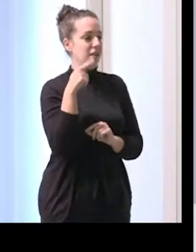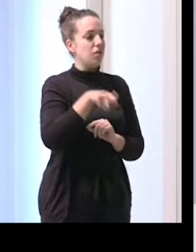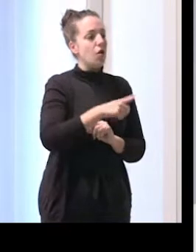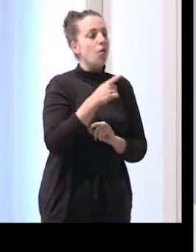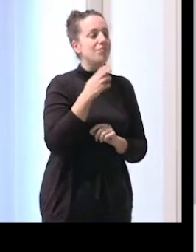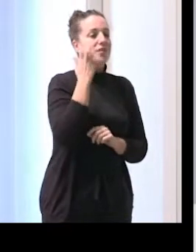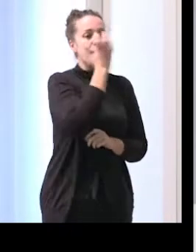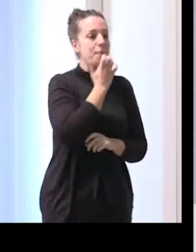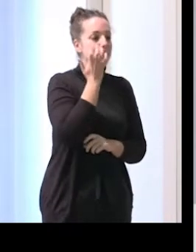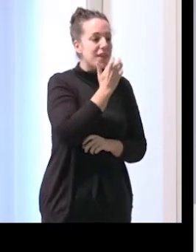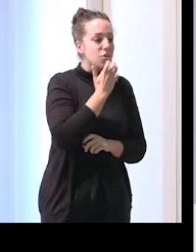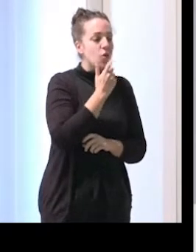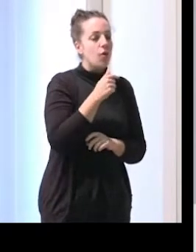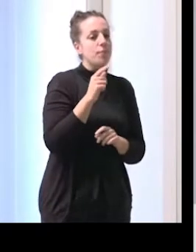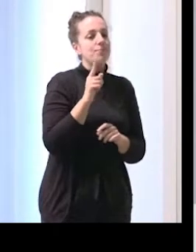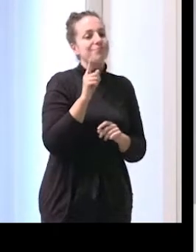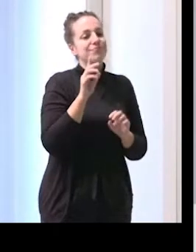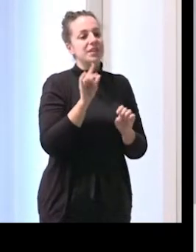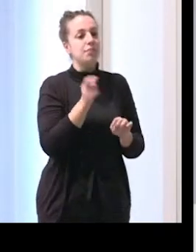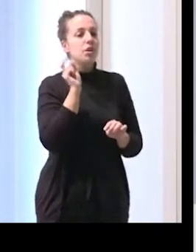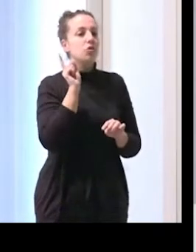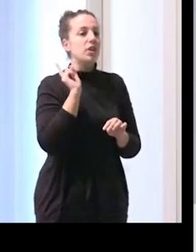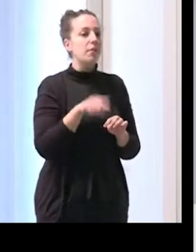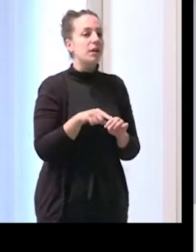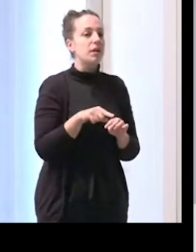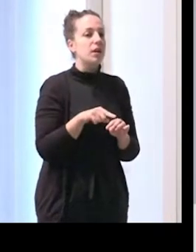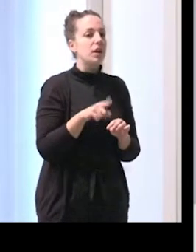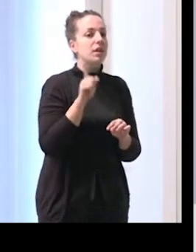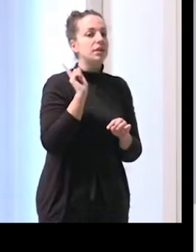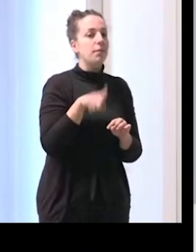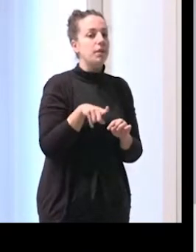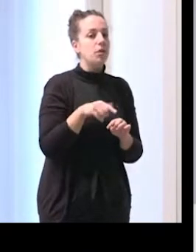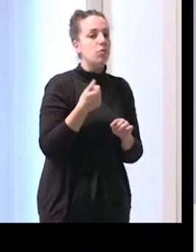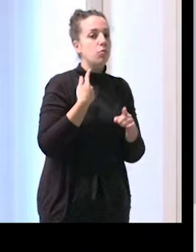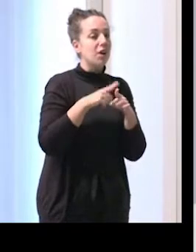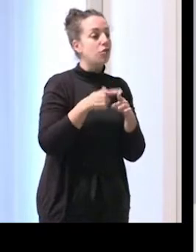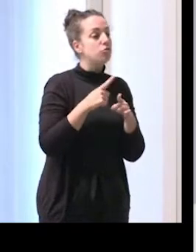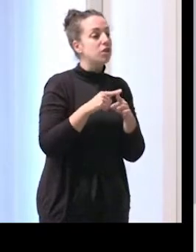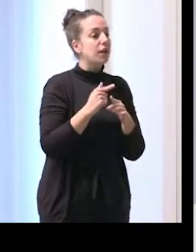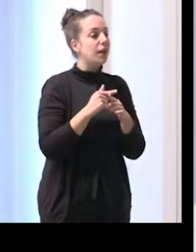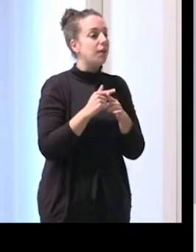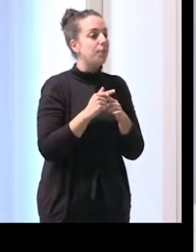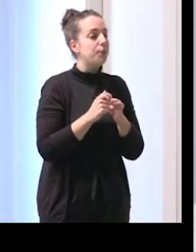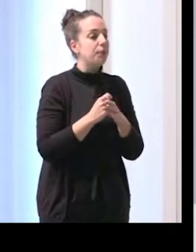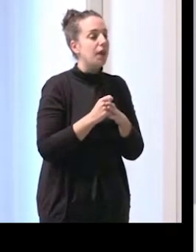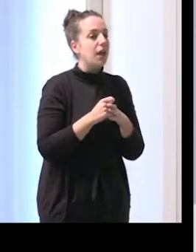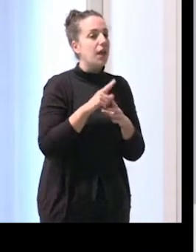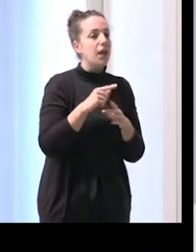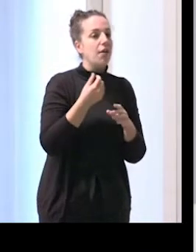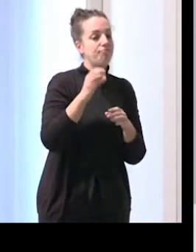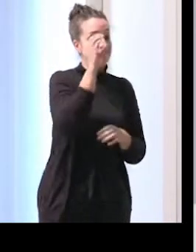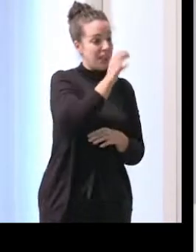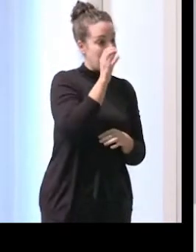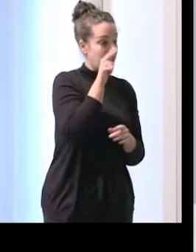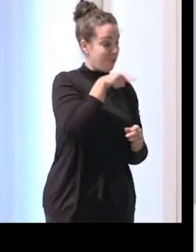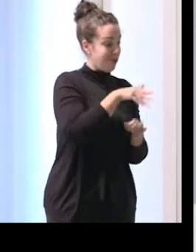una quimera, pero era una ficción que guiaba a los protocientíficos de la